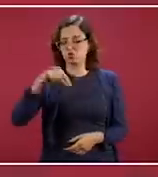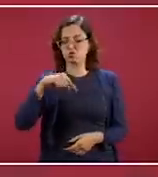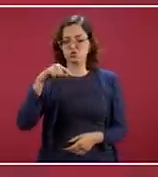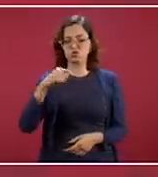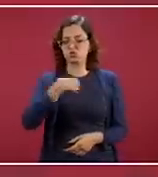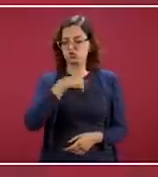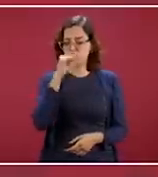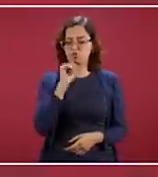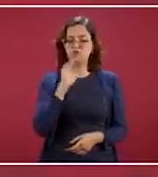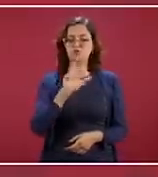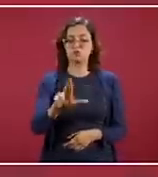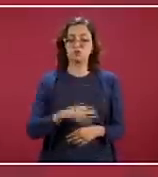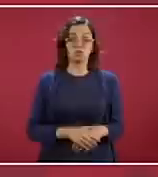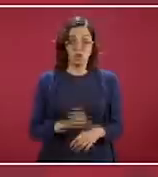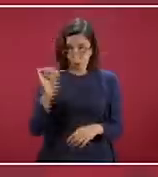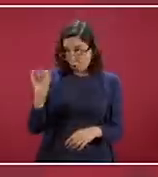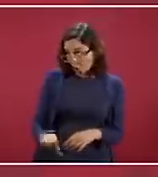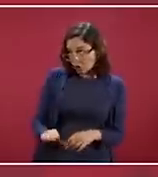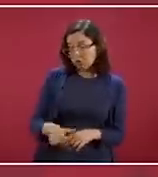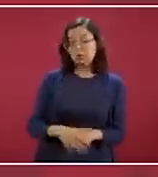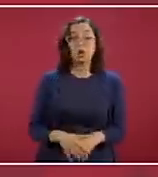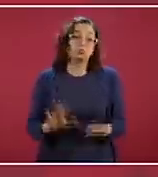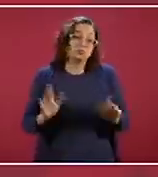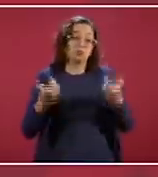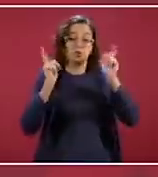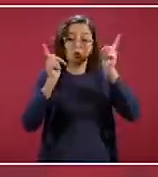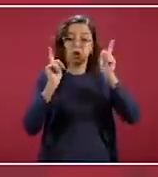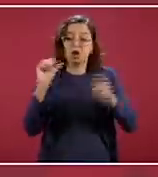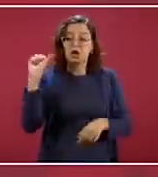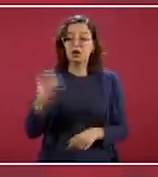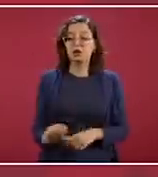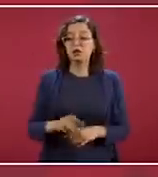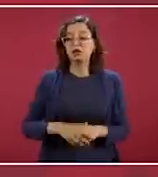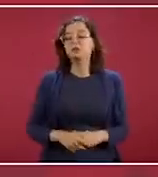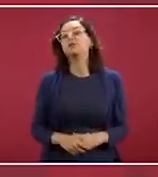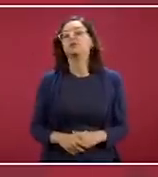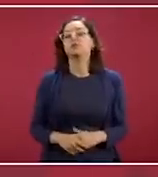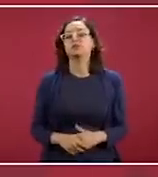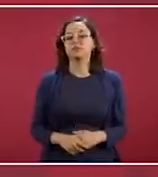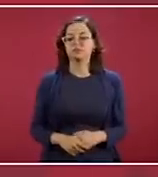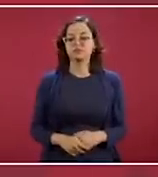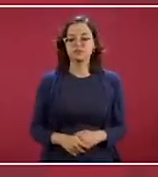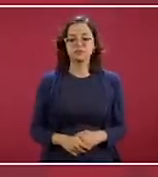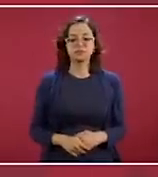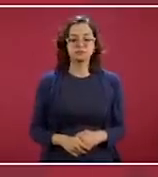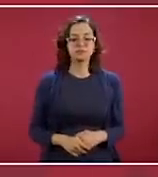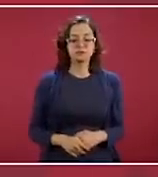va a contestar? Sí, yo espero que hoy. Y lo otro, sí está en pie,